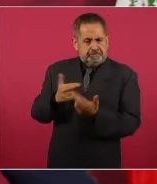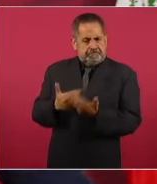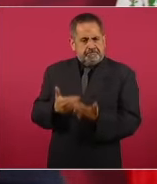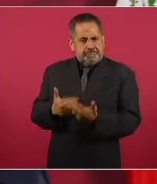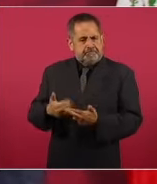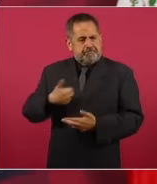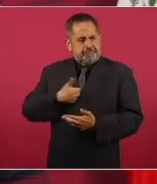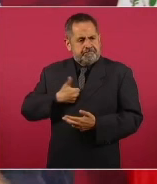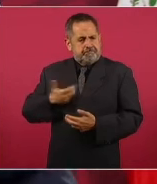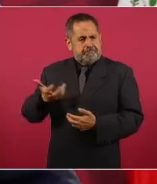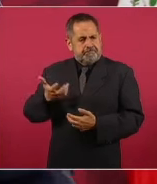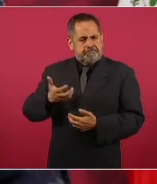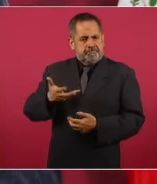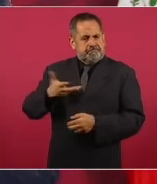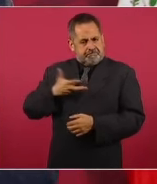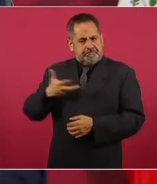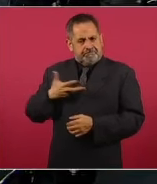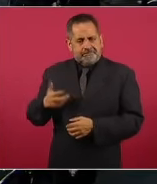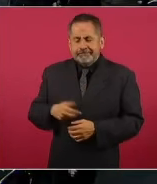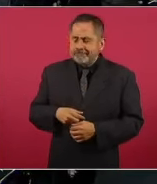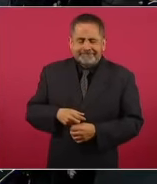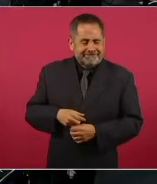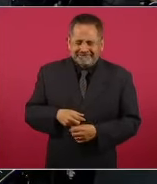Aunque estamos en eso.